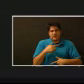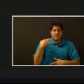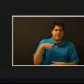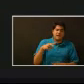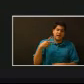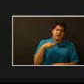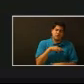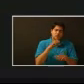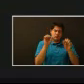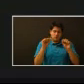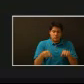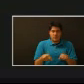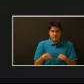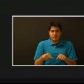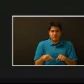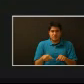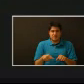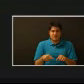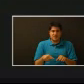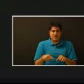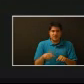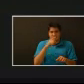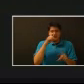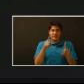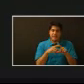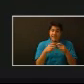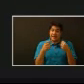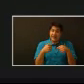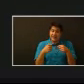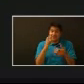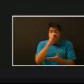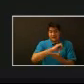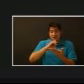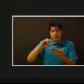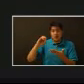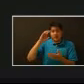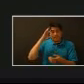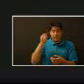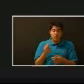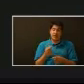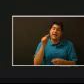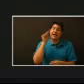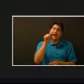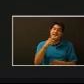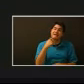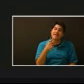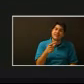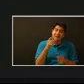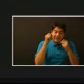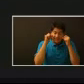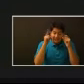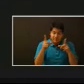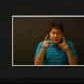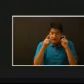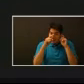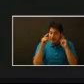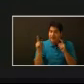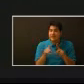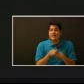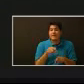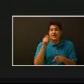podamos llegar a hacer nosotros también la obra. Porque ahí le está diciendo, despiértate y despierta a tu